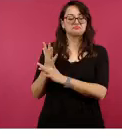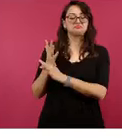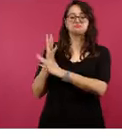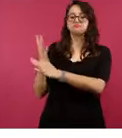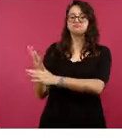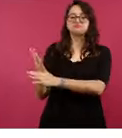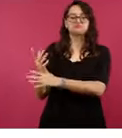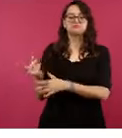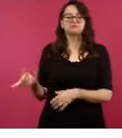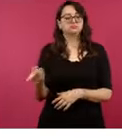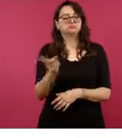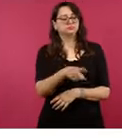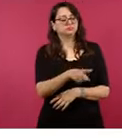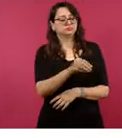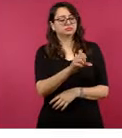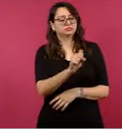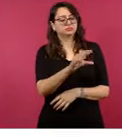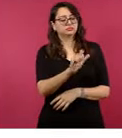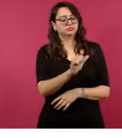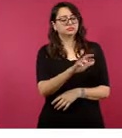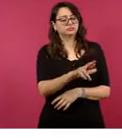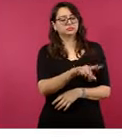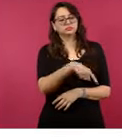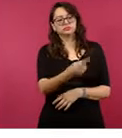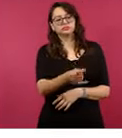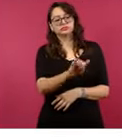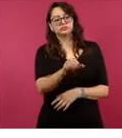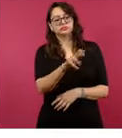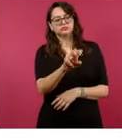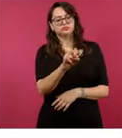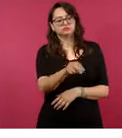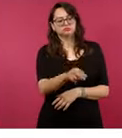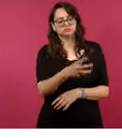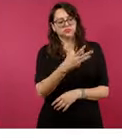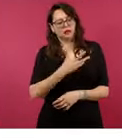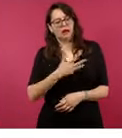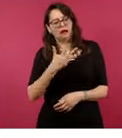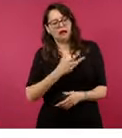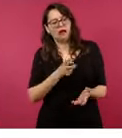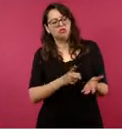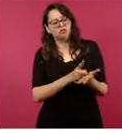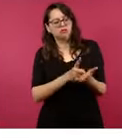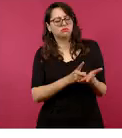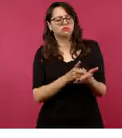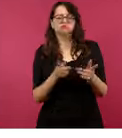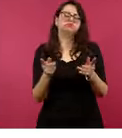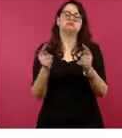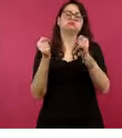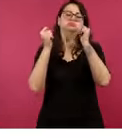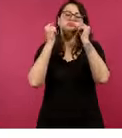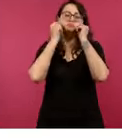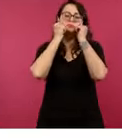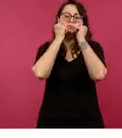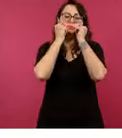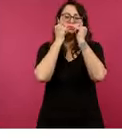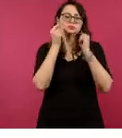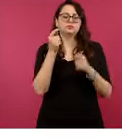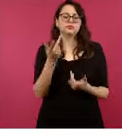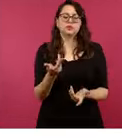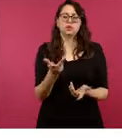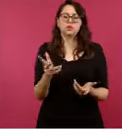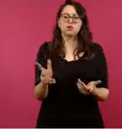de Óscar Alexander N. y Juan Ángel N., ambos detenidos por Fuerza Civil de Nuevo León